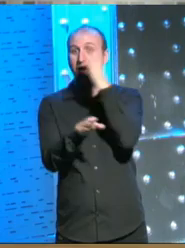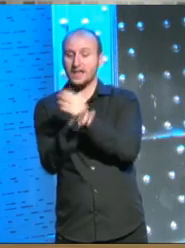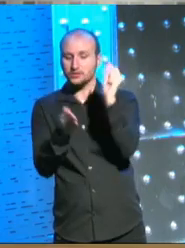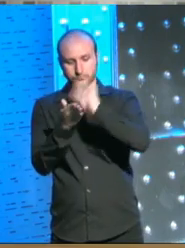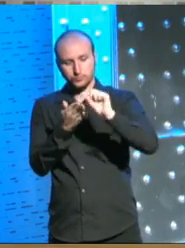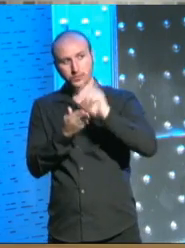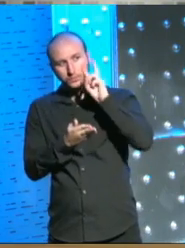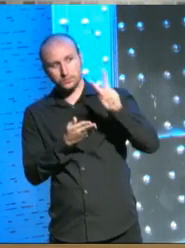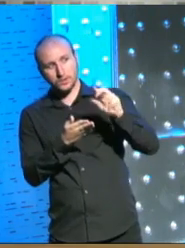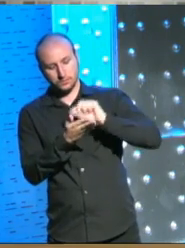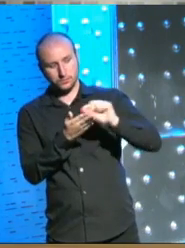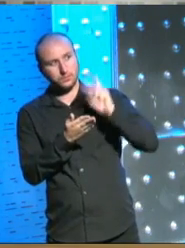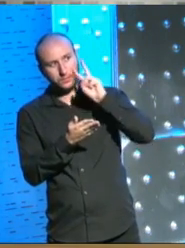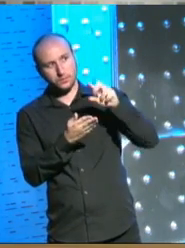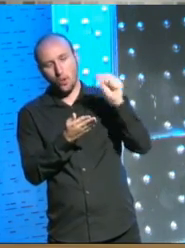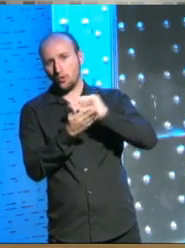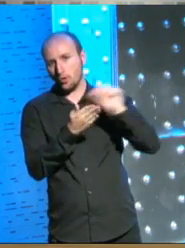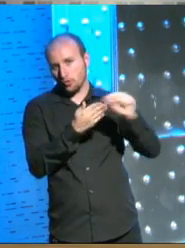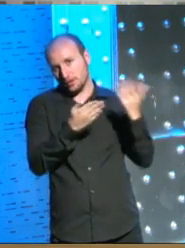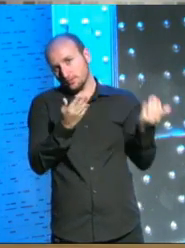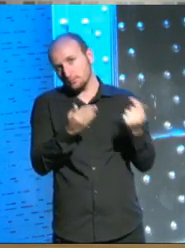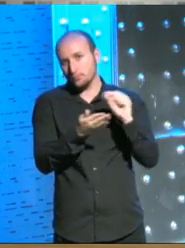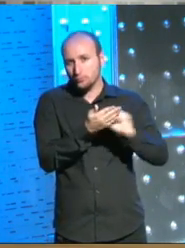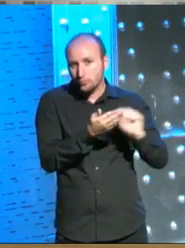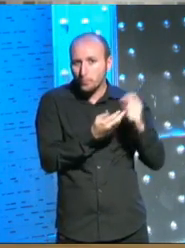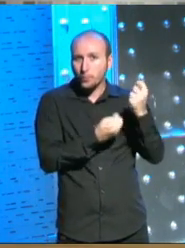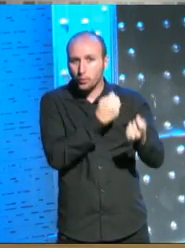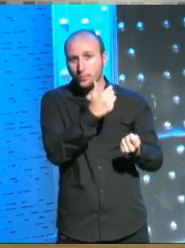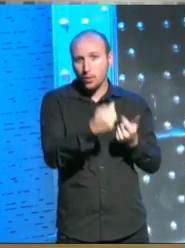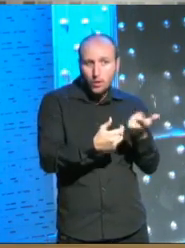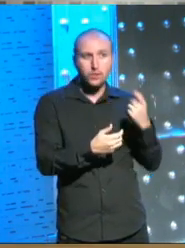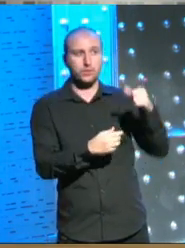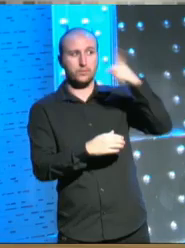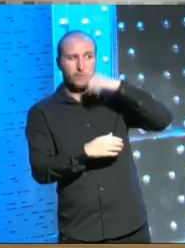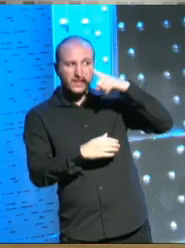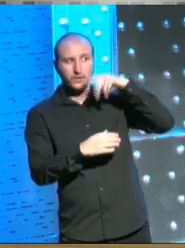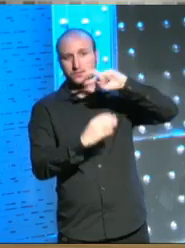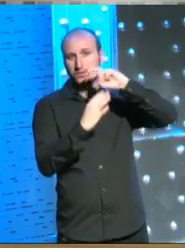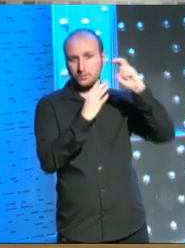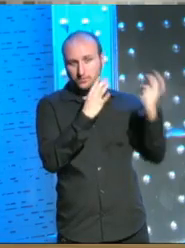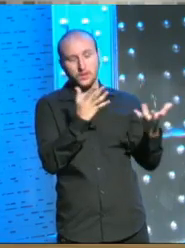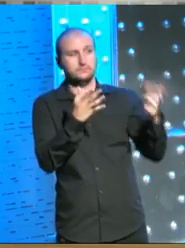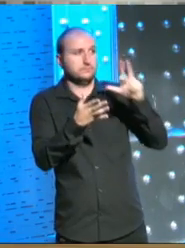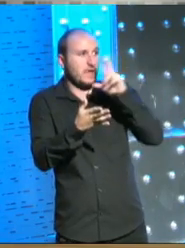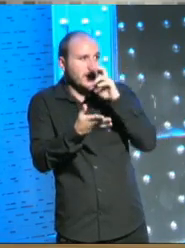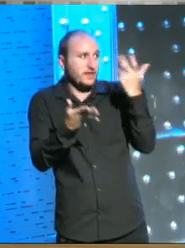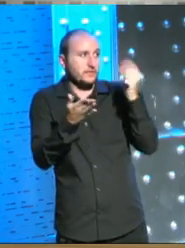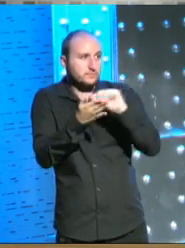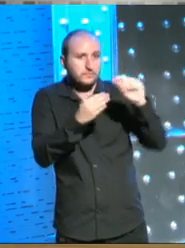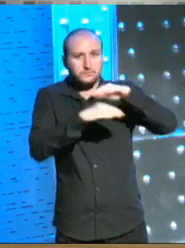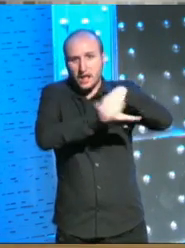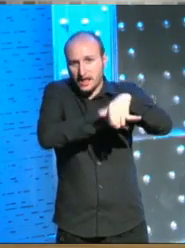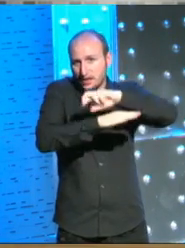va apuntando la comida, el rito, los cerdos en la calle y